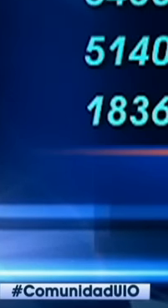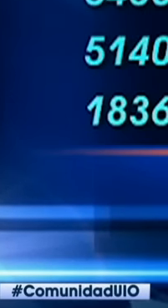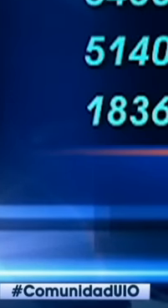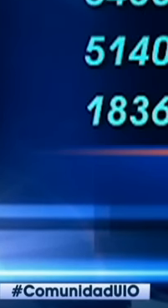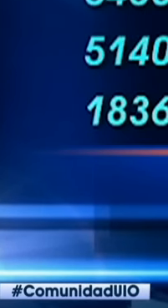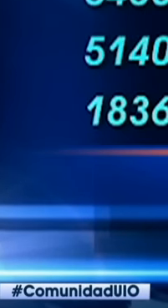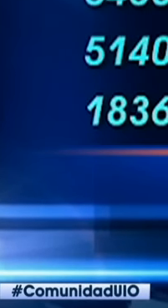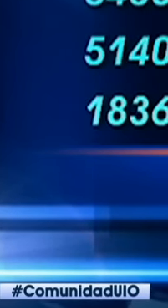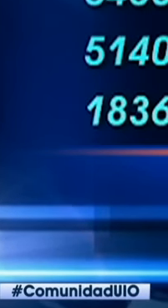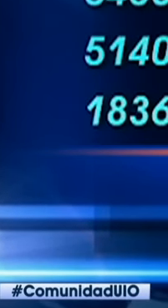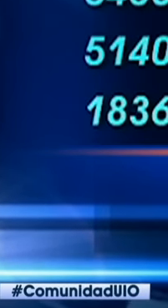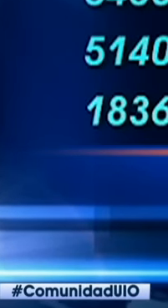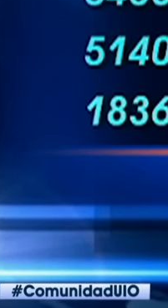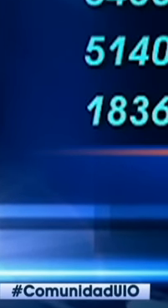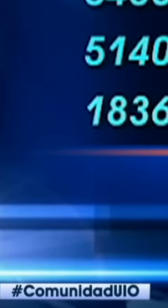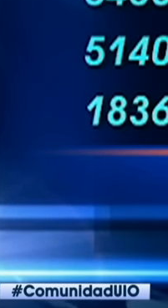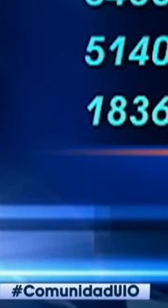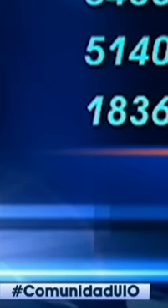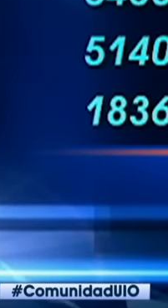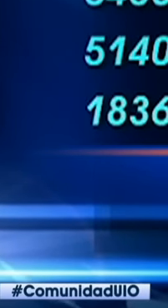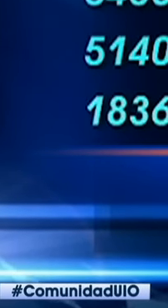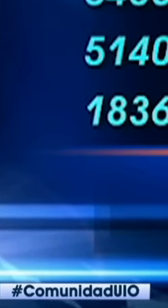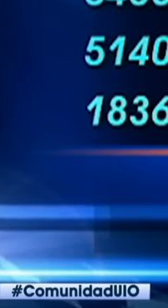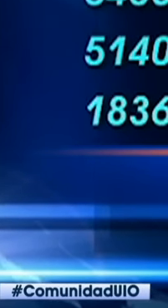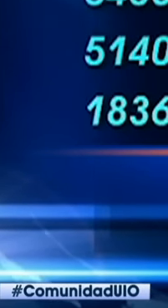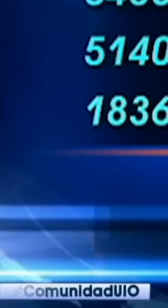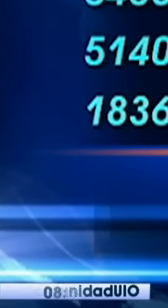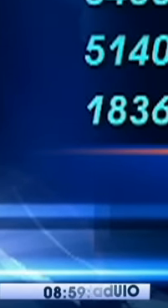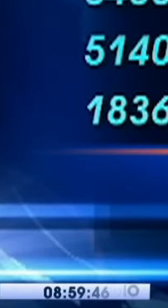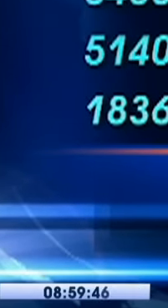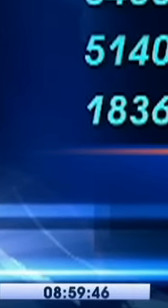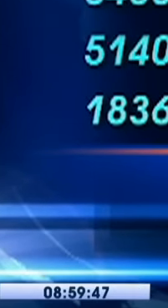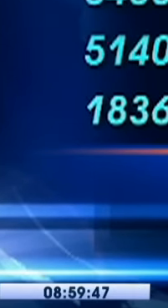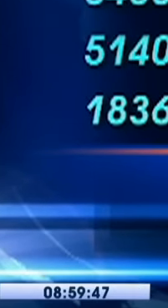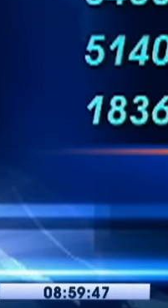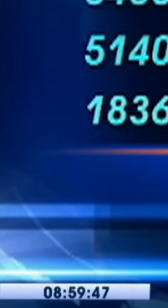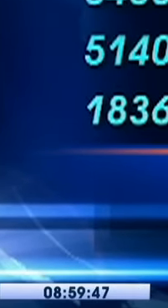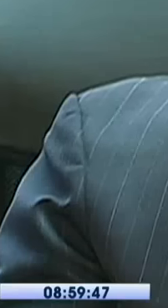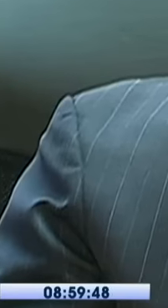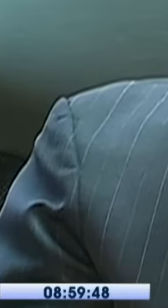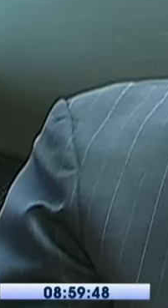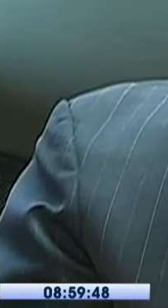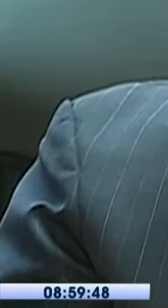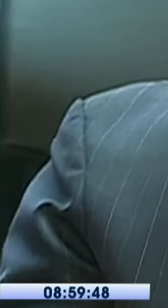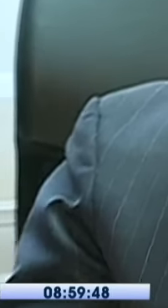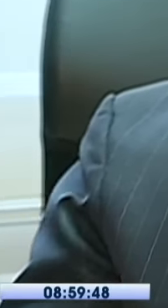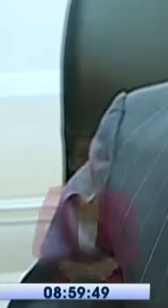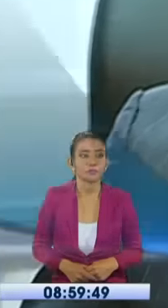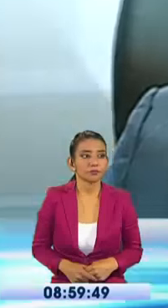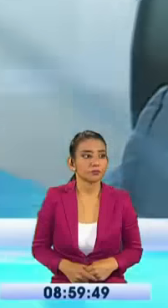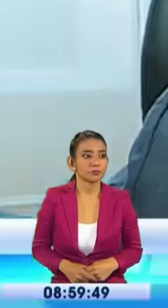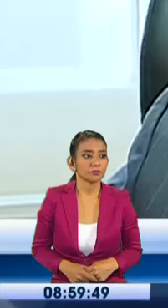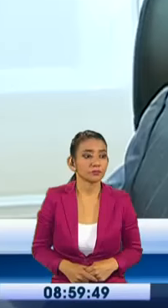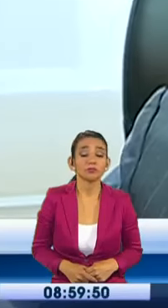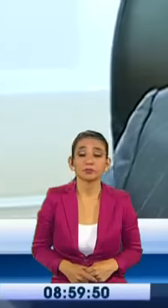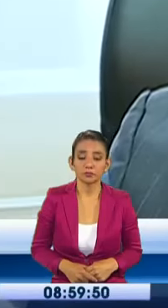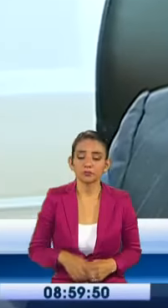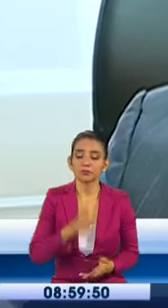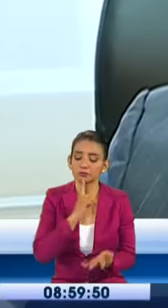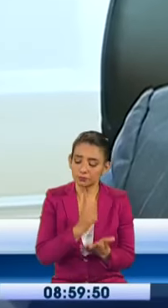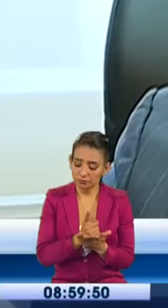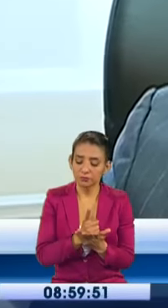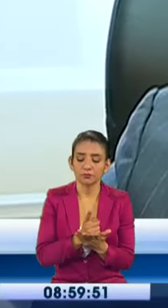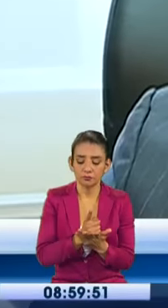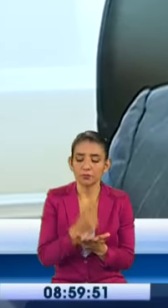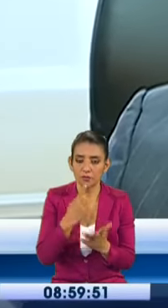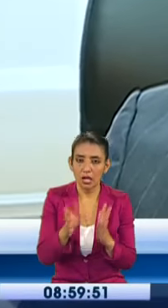Denuncias que se incrementan de acuerdo a las autoridades por las festividades de Navidad y fin de año. El nivel ha propendido a un